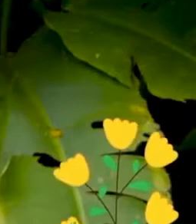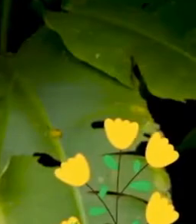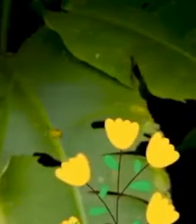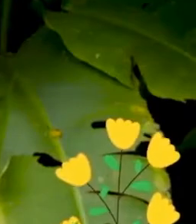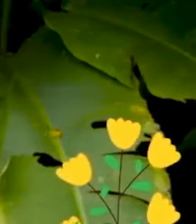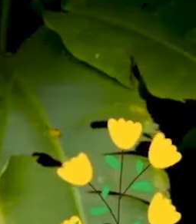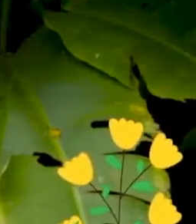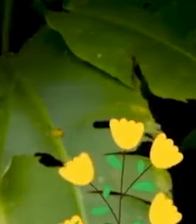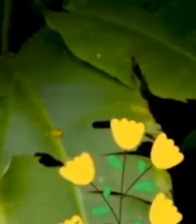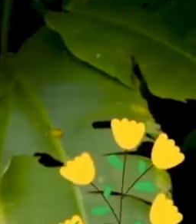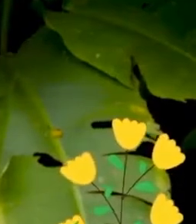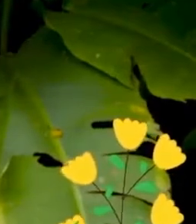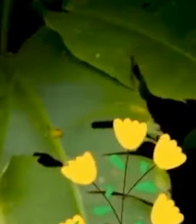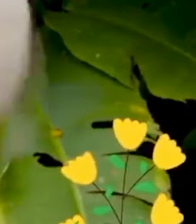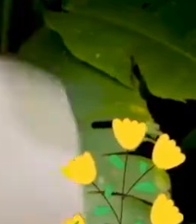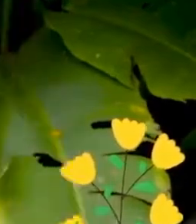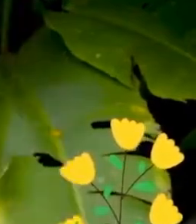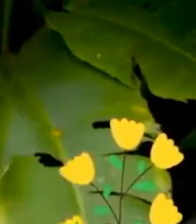Tierra.